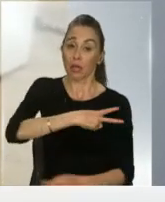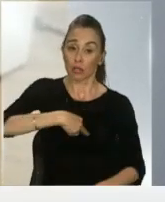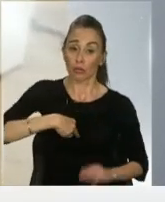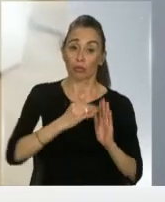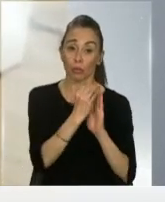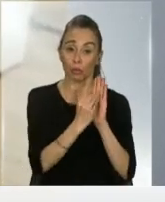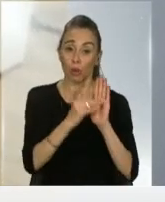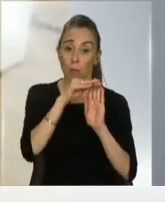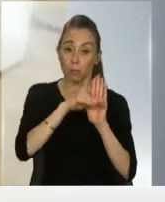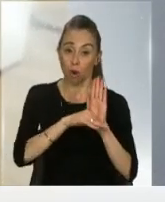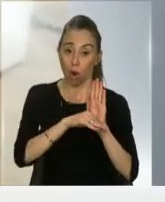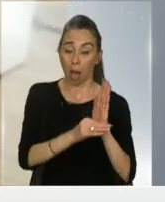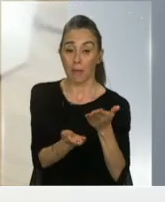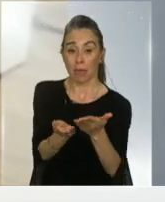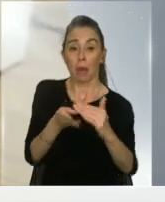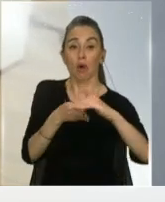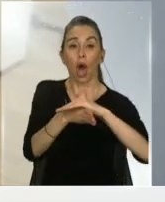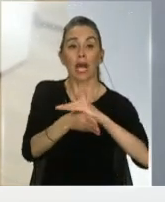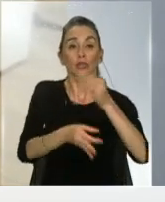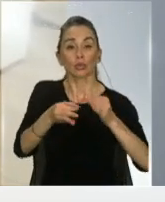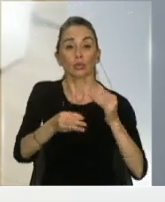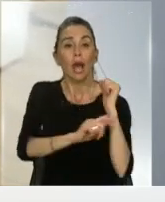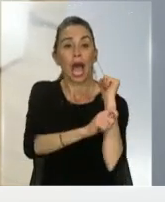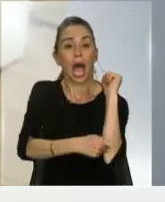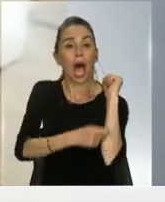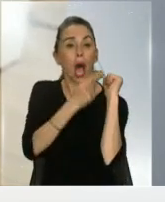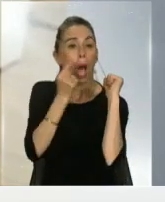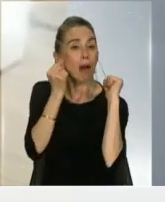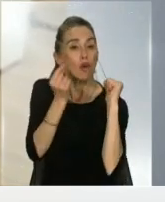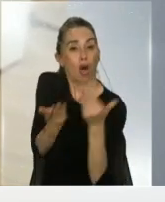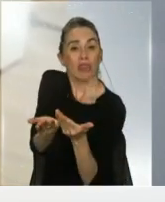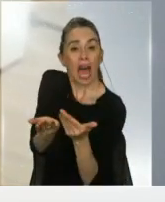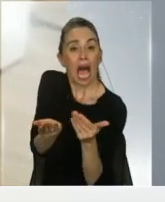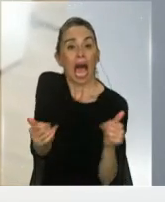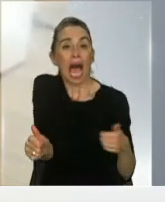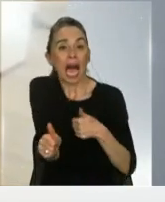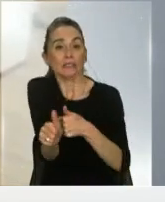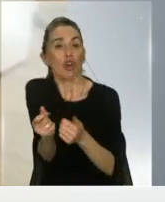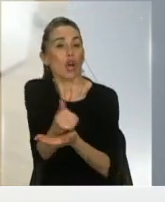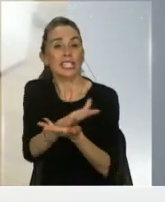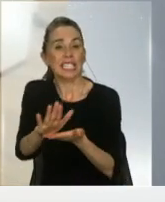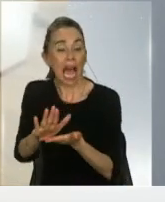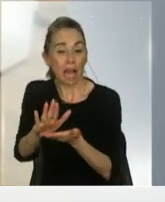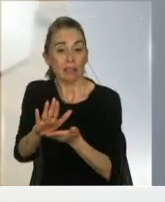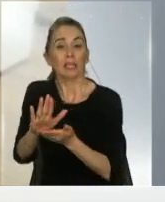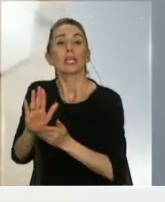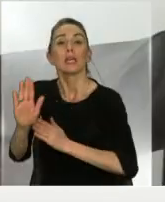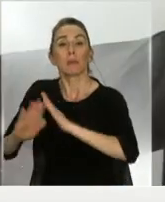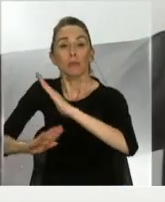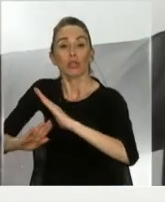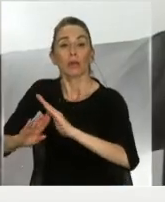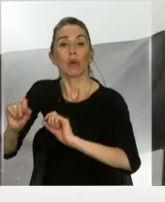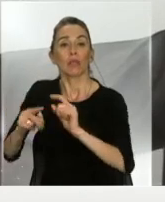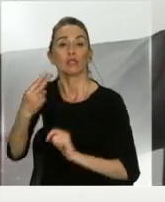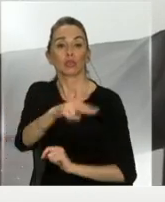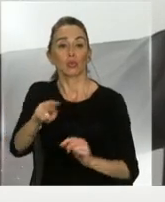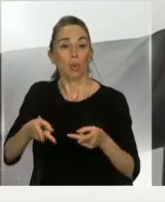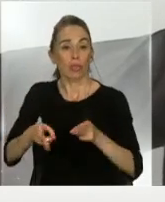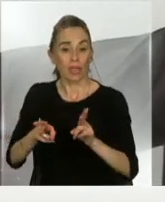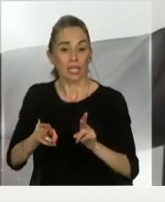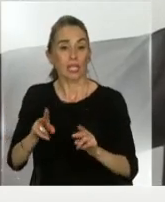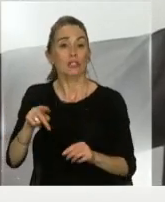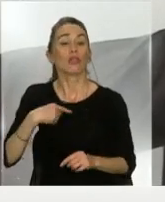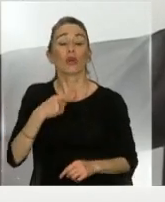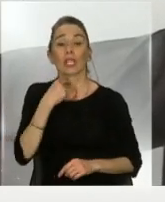el programa de acceso a la justicia con abogados y abogadas gratuitos, donde nosotros podemos proteger y defender sus derechos. Esta entrevista la